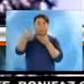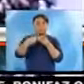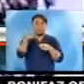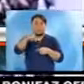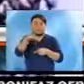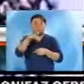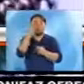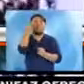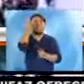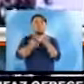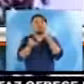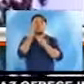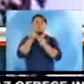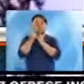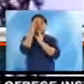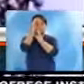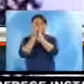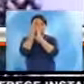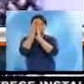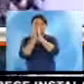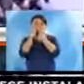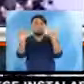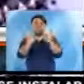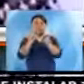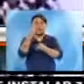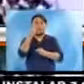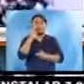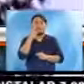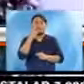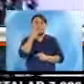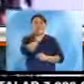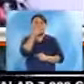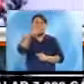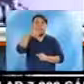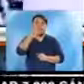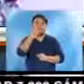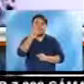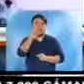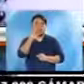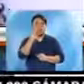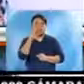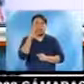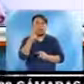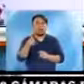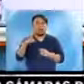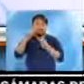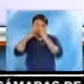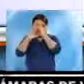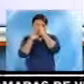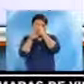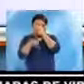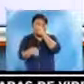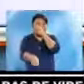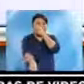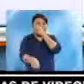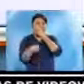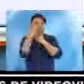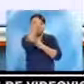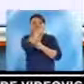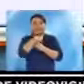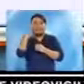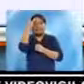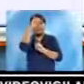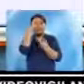para el ex Arena Hash. Una toma aérea desde lo alto para ver la forma exacta del rostro de Pedrito. Pero,